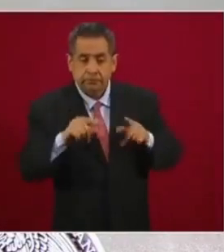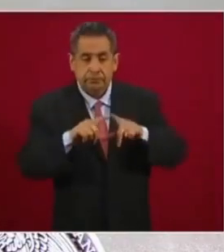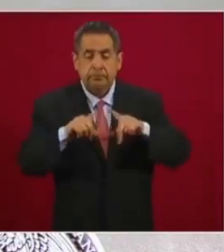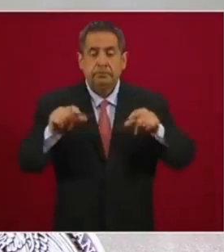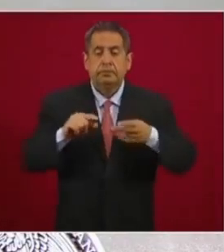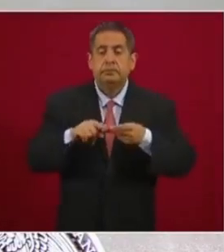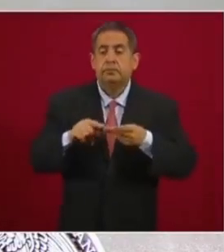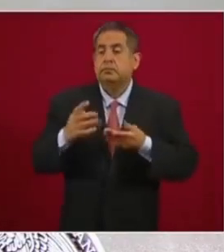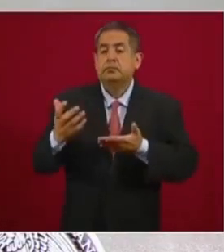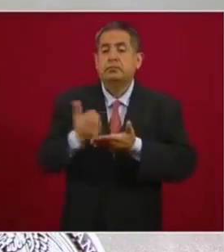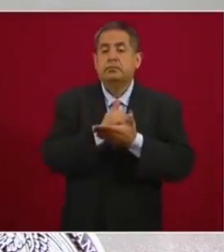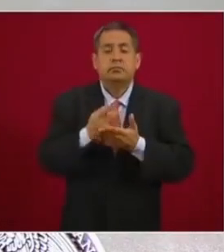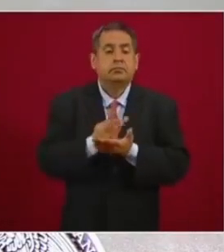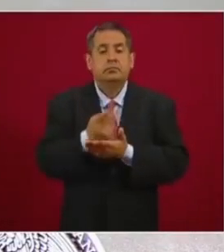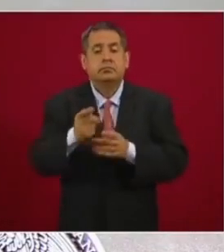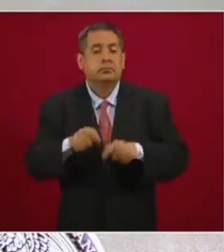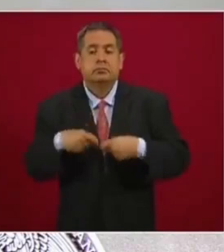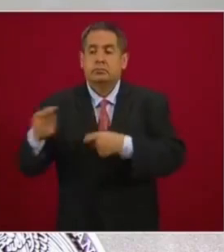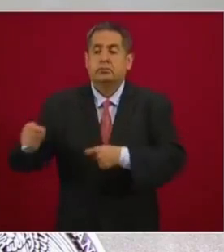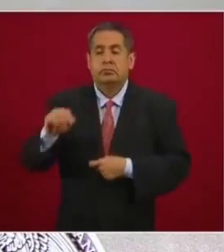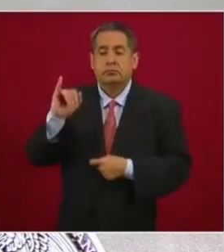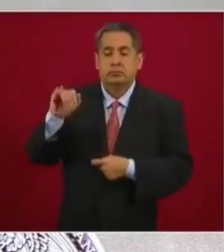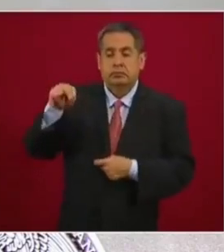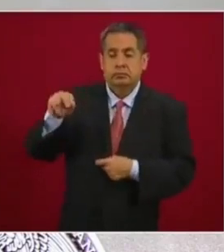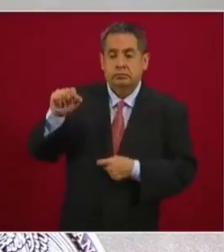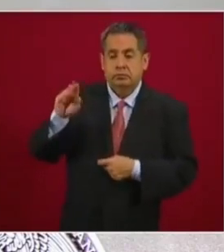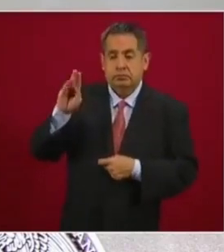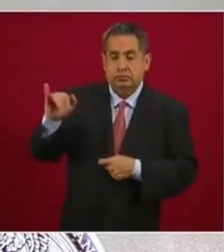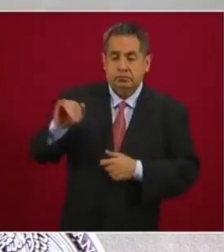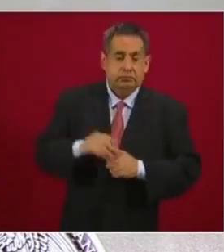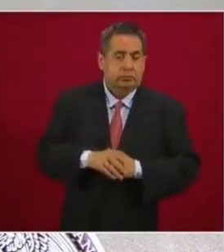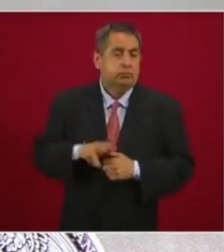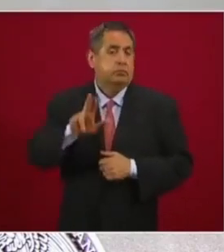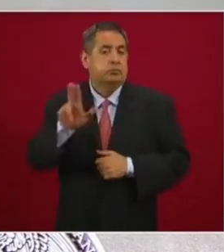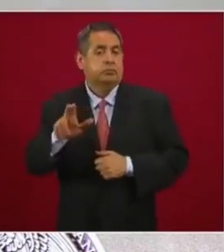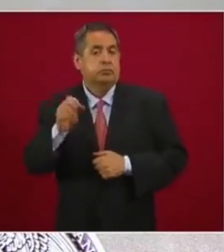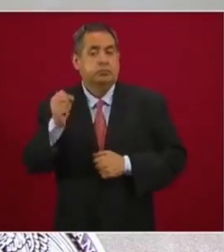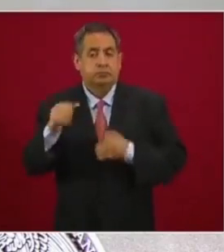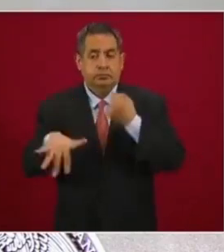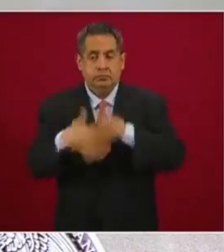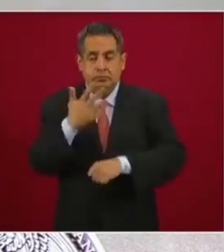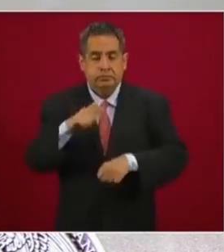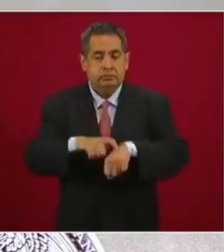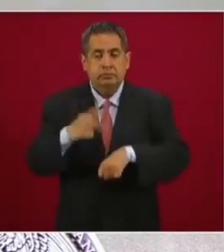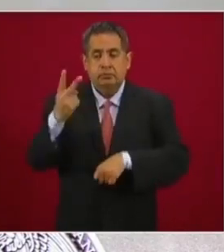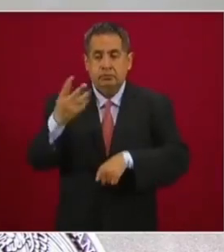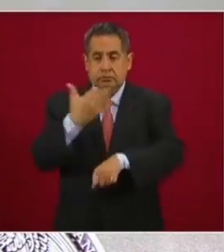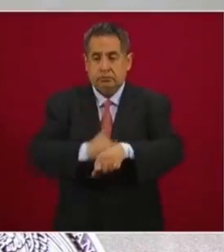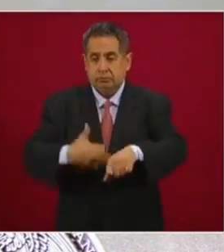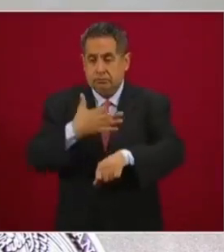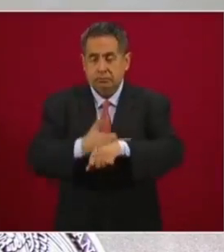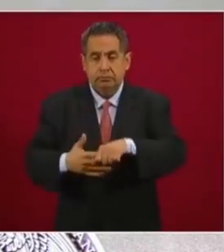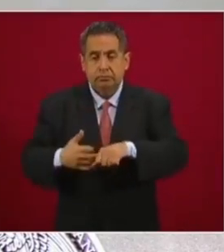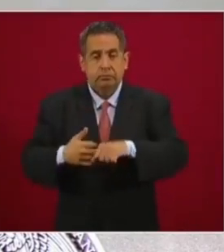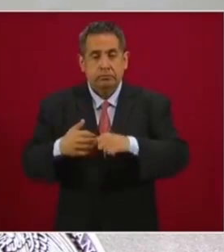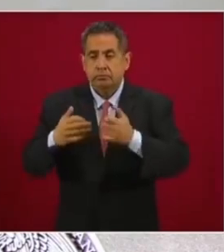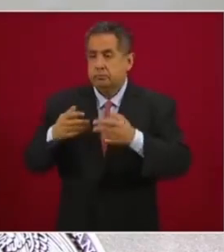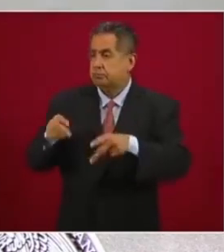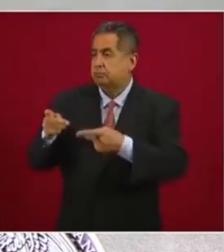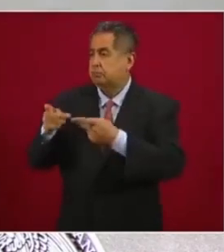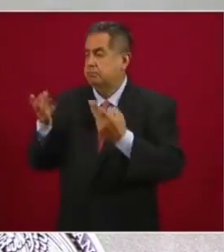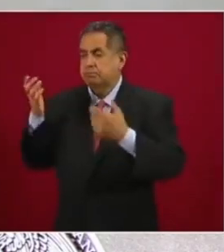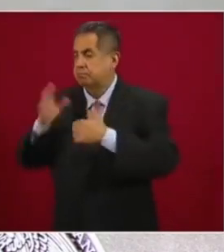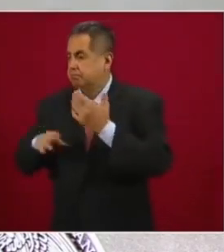premio se le entregará al Insabi. El martes 15 de septiembre, a las 2 de la tarde, se cierra la venta